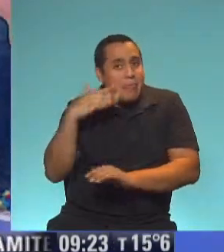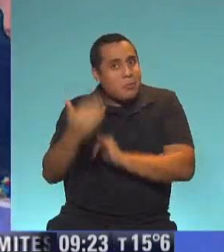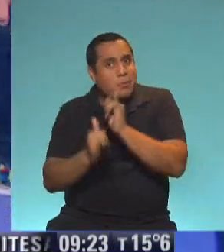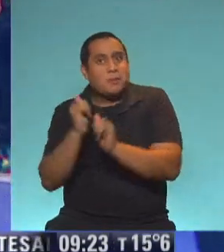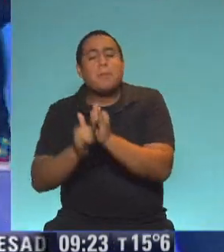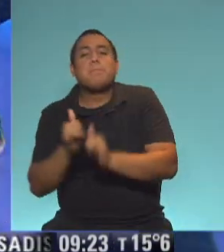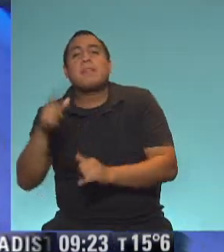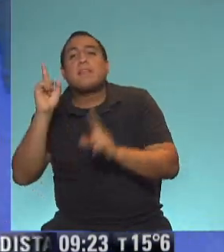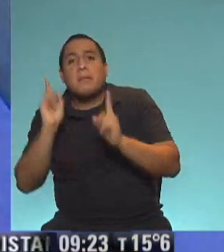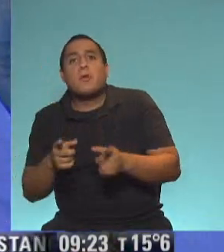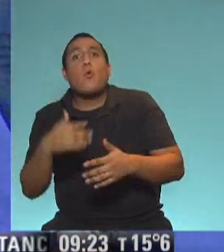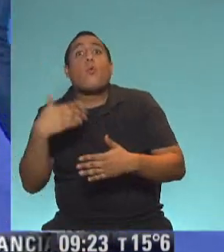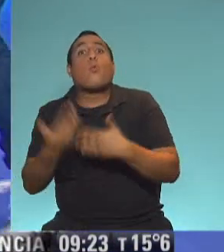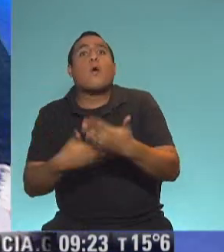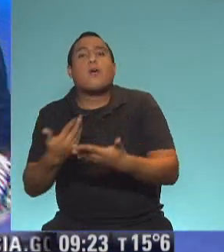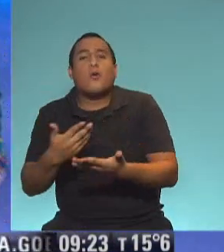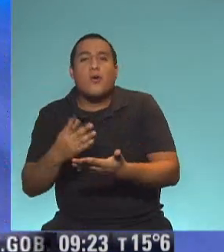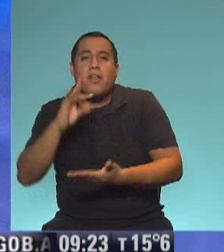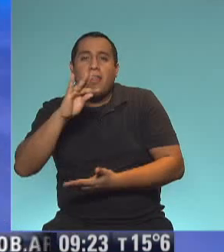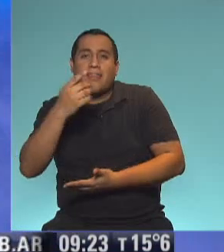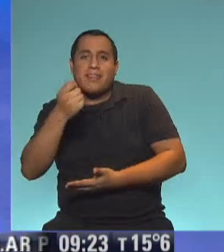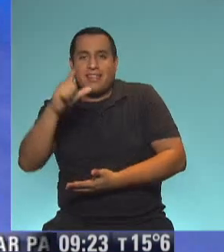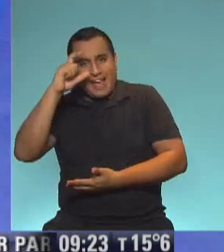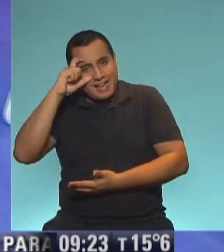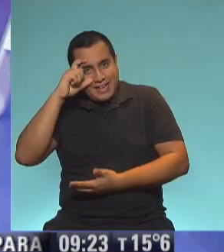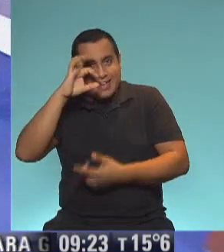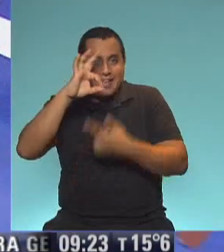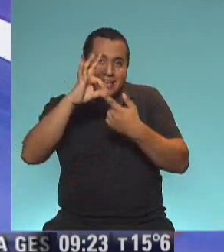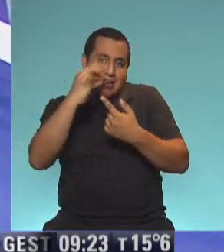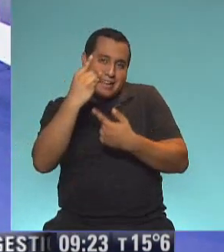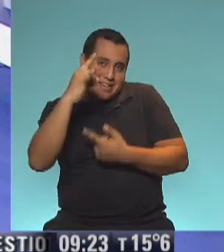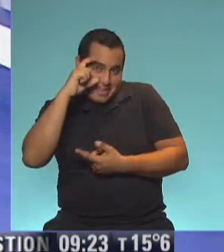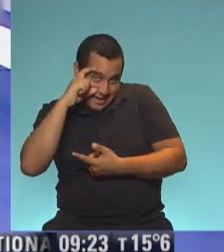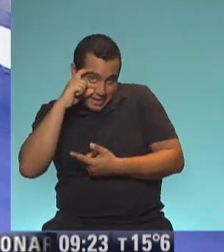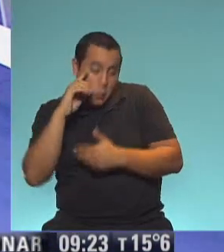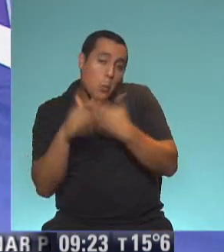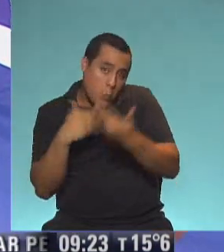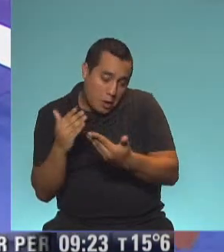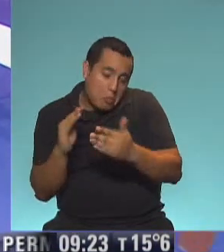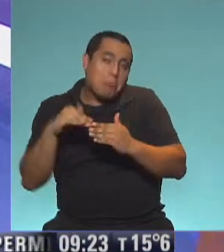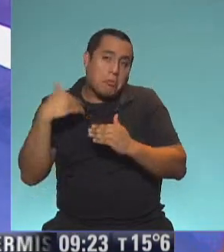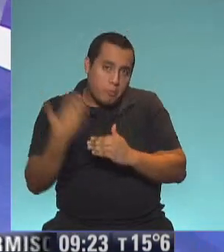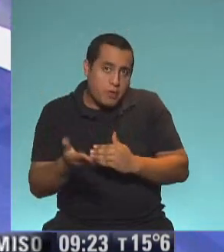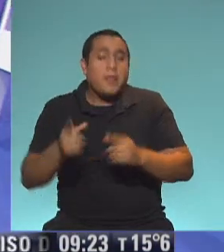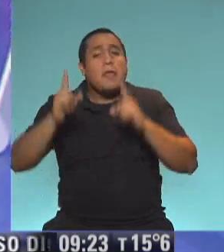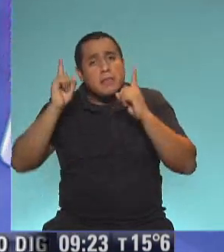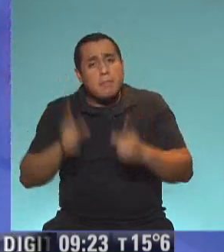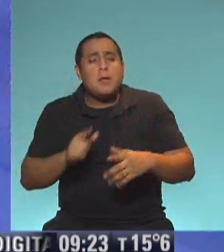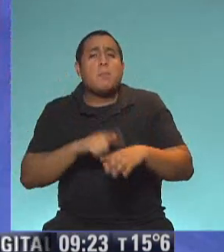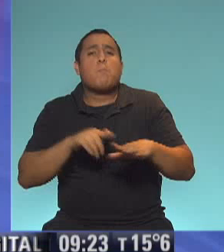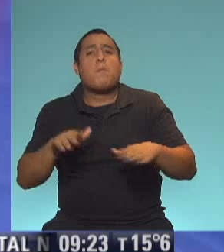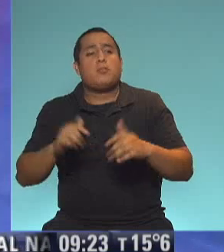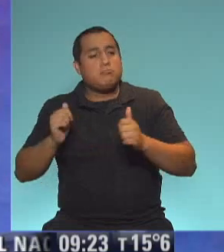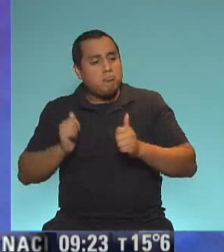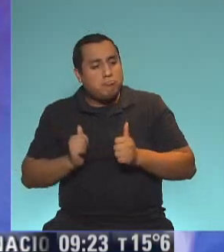Vamos a jugar un dale qué. ¡Oh! Abrimos la puerta de la imaginación. Me encanta el dale qué. Bien. Vamos a tener nuestro momento de lectura. ¡Ay!